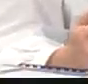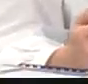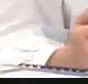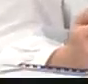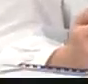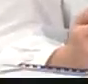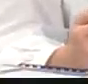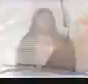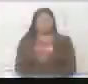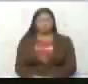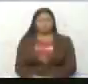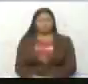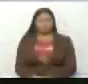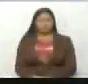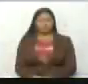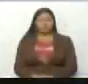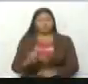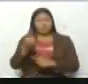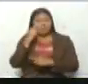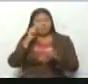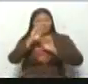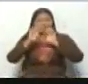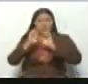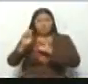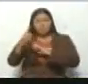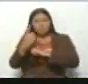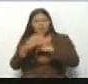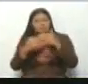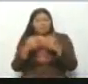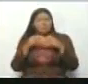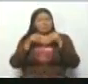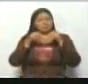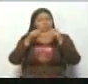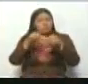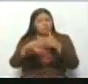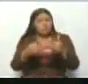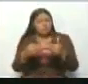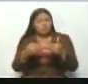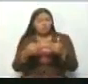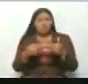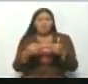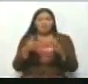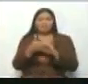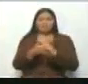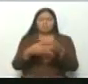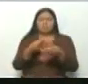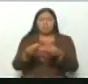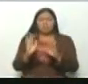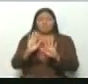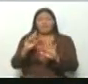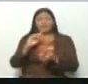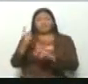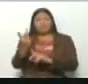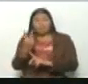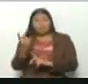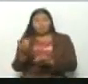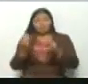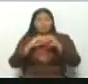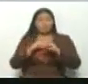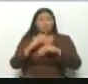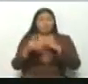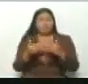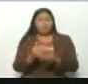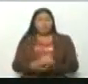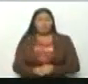se va a realizar en una primera etapa? ¿Es el diagnóstico o va a ser un diagnóstico permanente? Iniciaron la conformación de ambas brigadas, la coordinadora